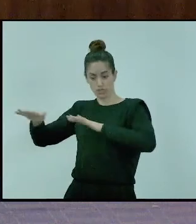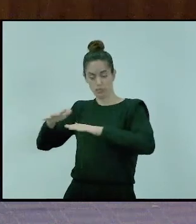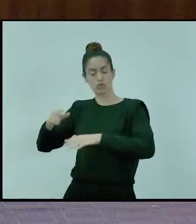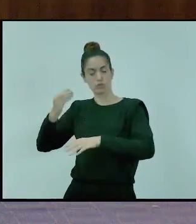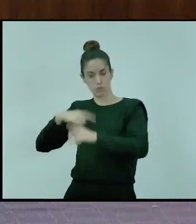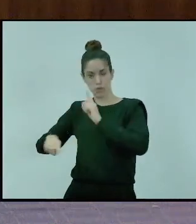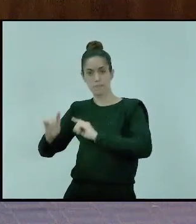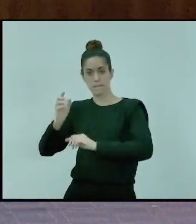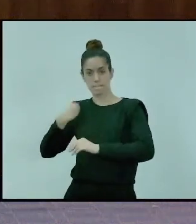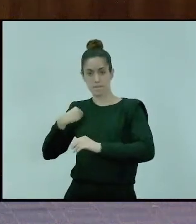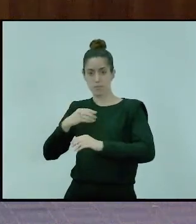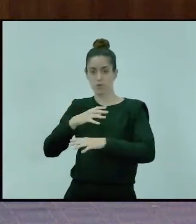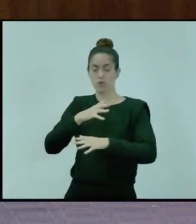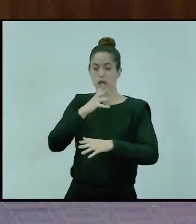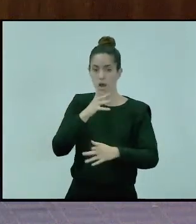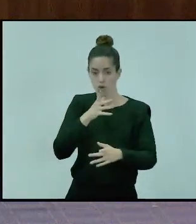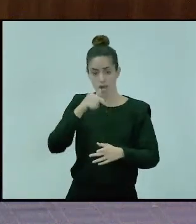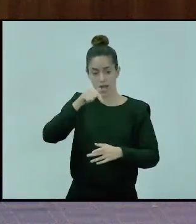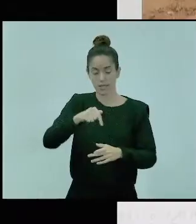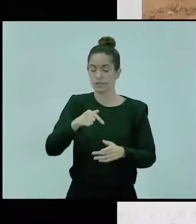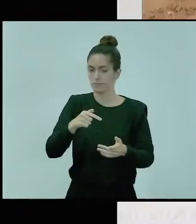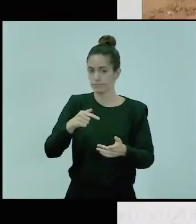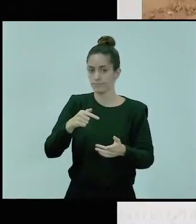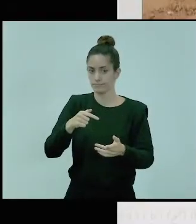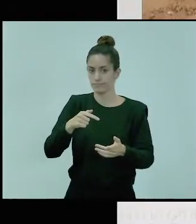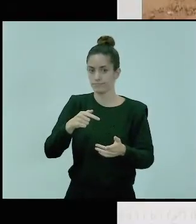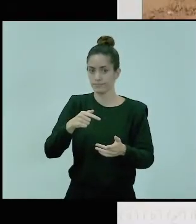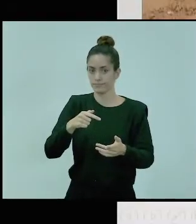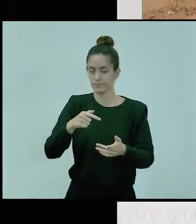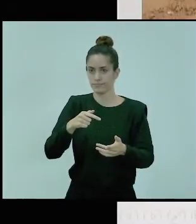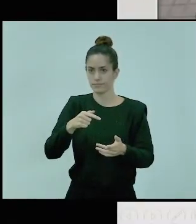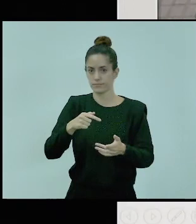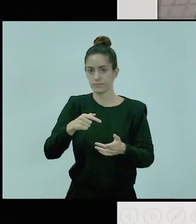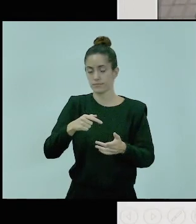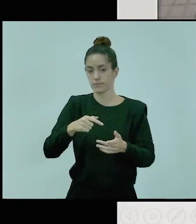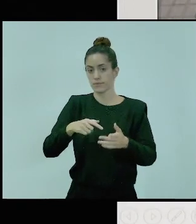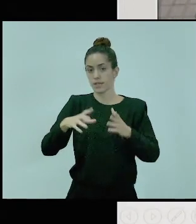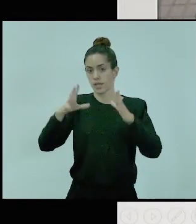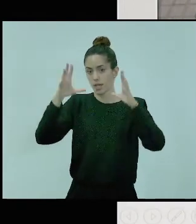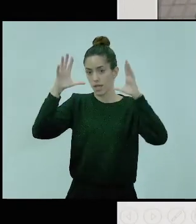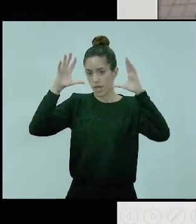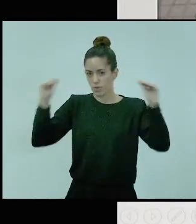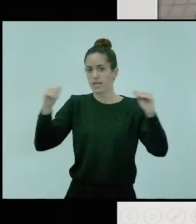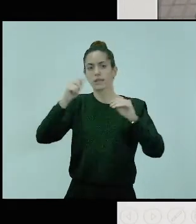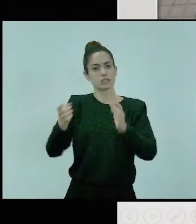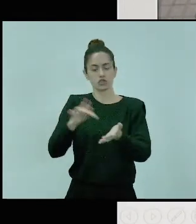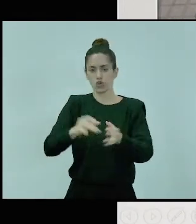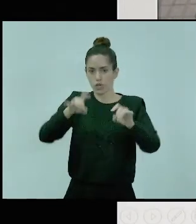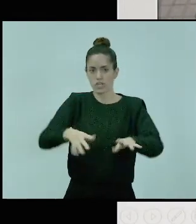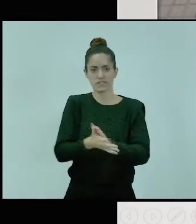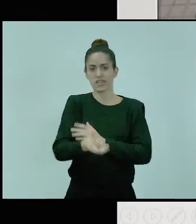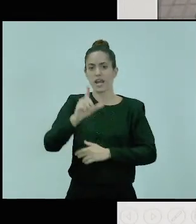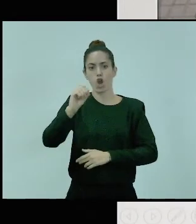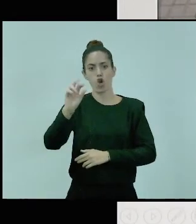terremoto que los que podemos ver que sufrieron aquí en Nueva Zelanda. También en Lorca